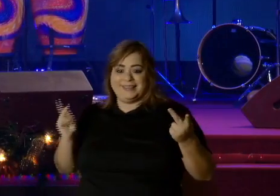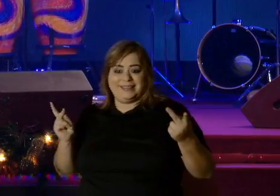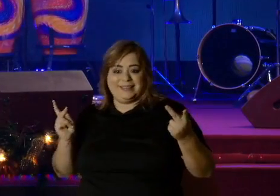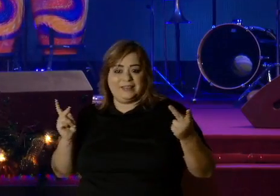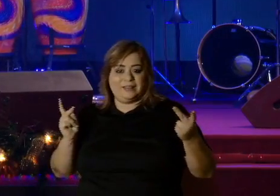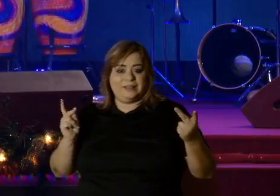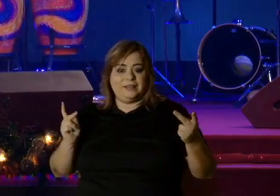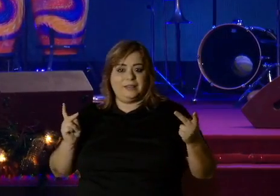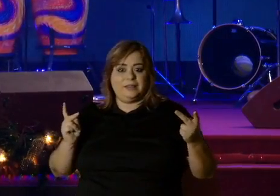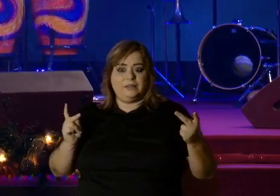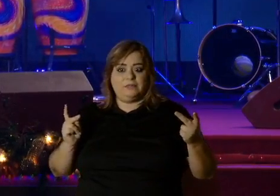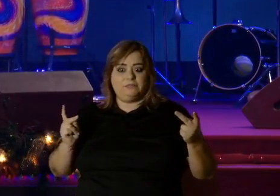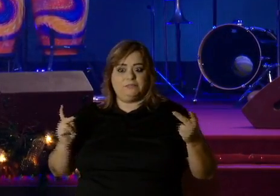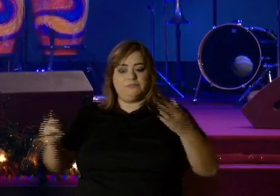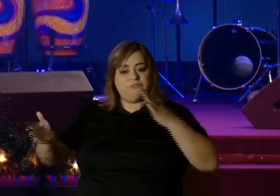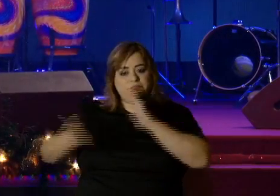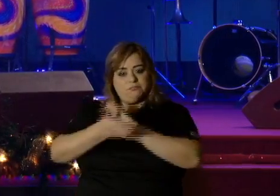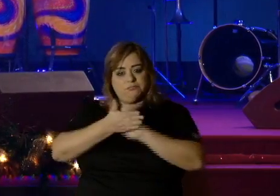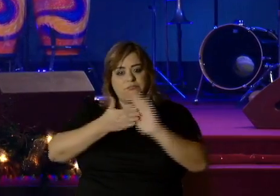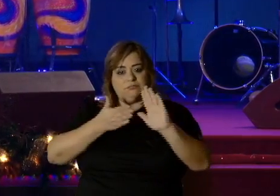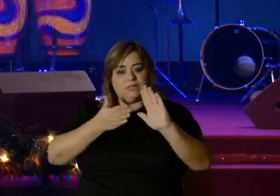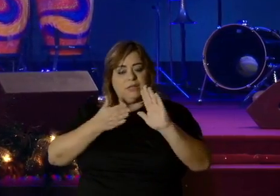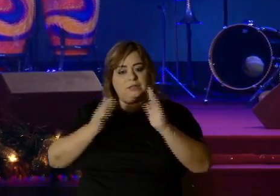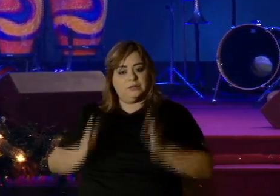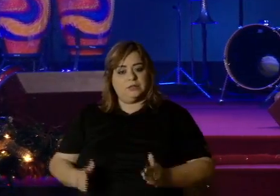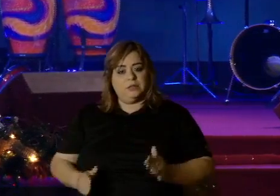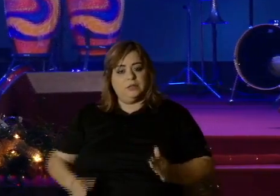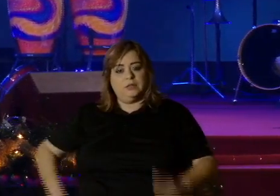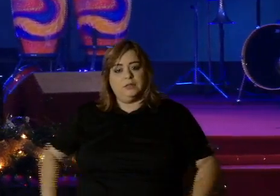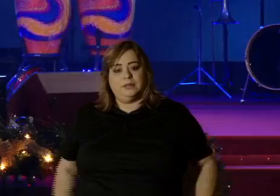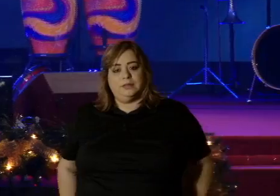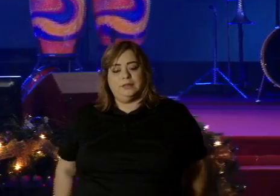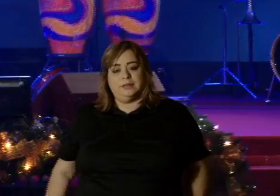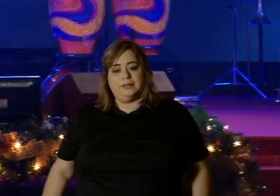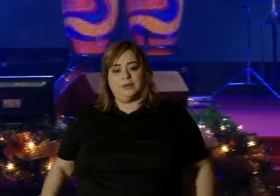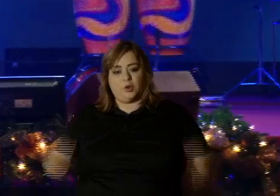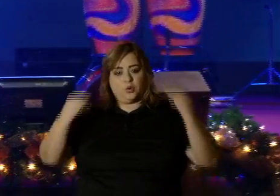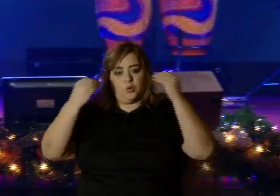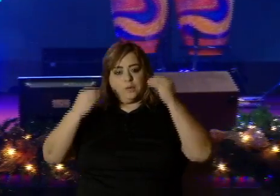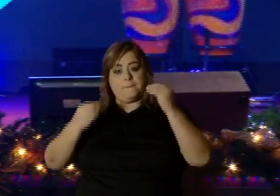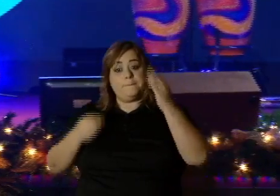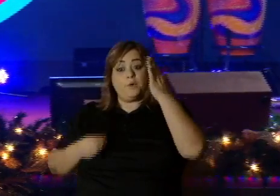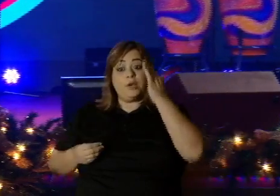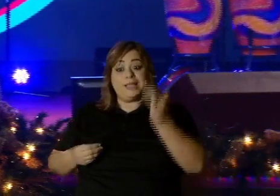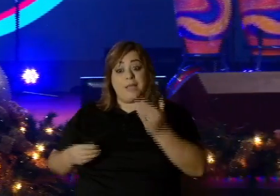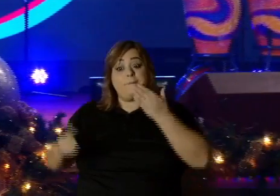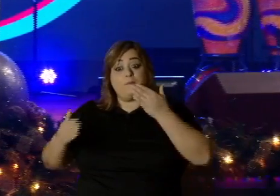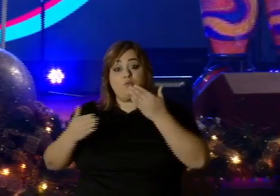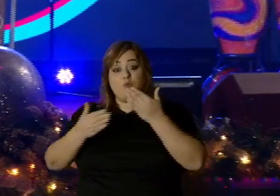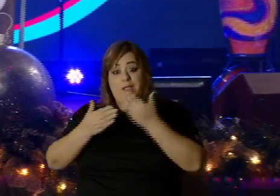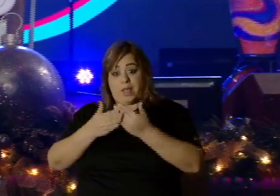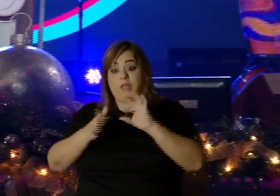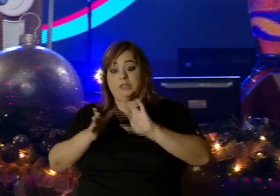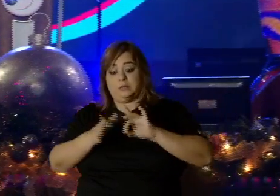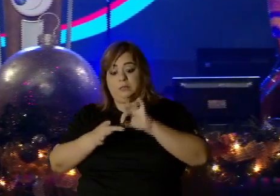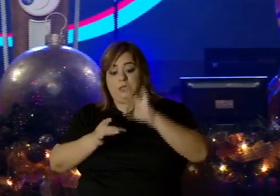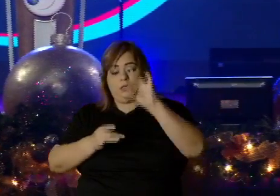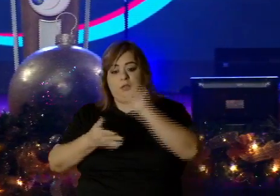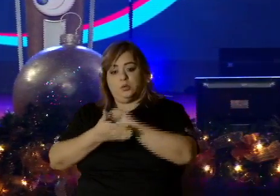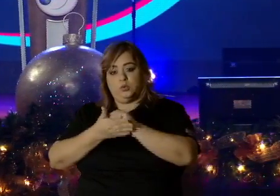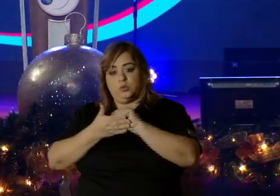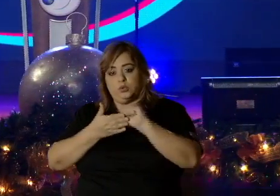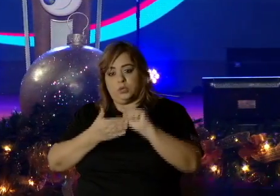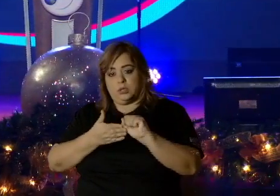tanta amabilidad que aunque sea algo tengo que llevarme. Cuando vienes a ver, te llevas a la tienda por la amabilidad. Pues el Espíritu Santo, donde